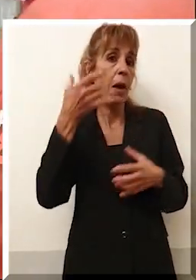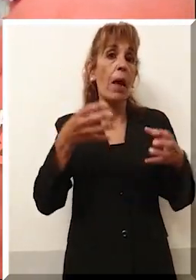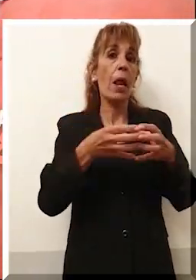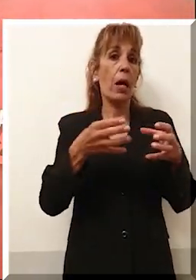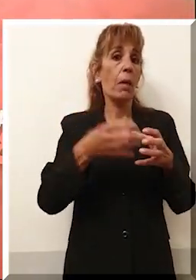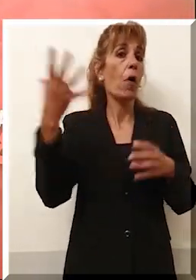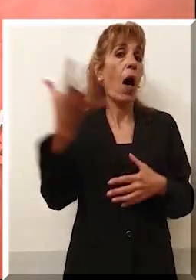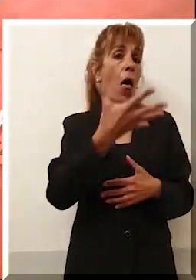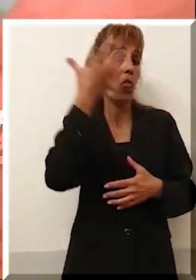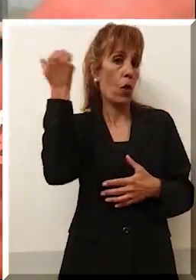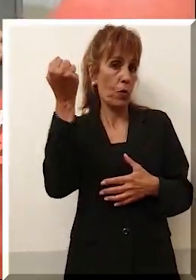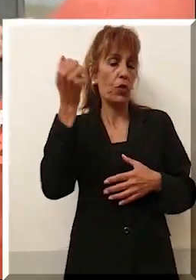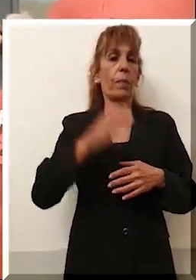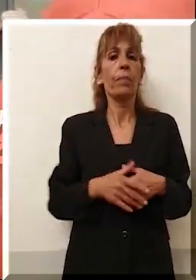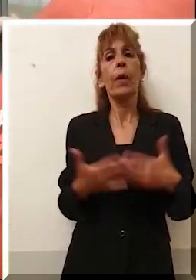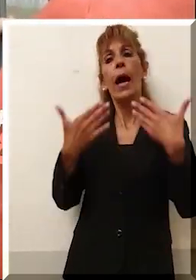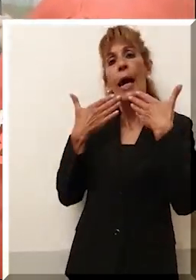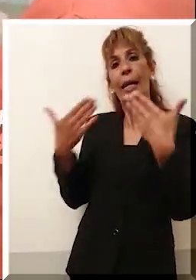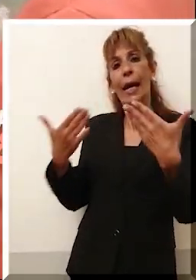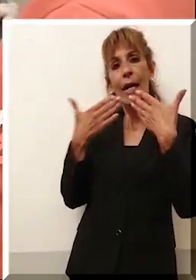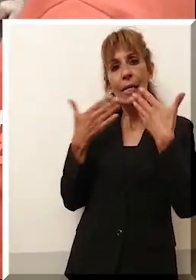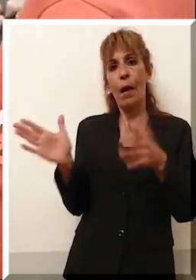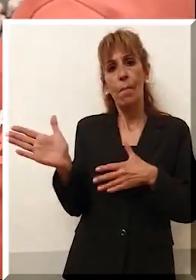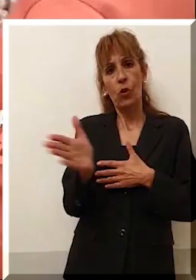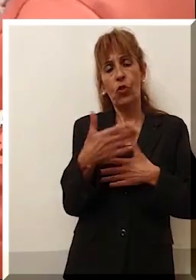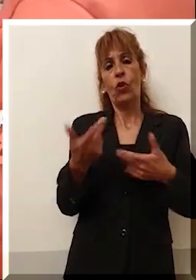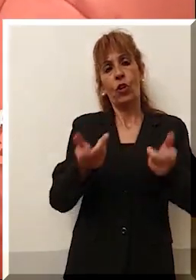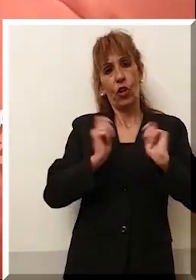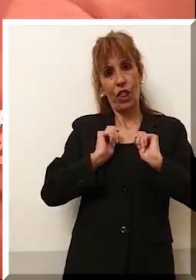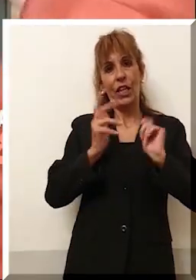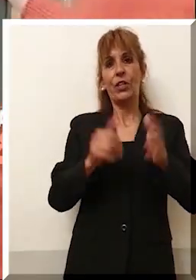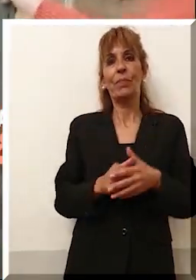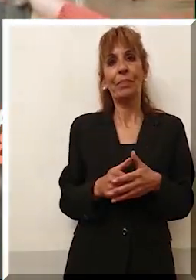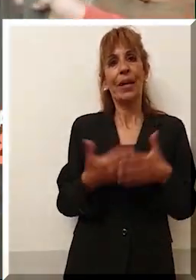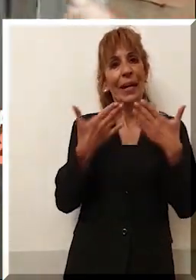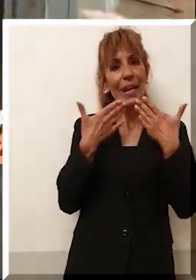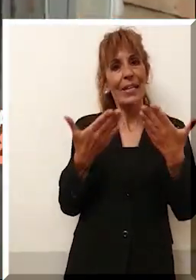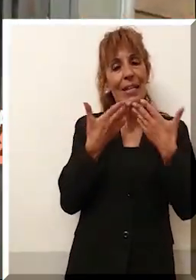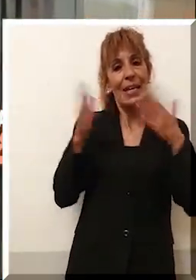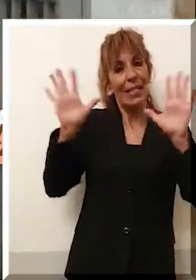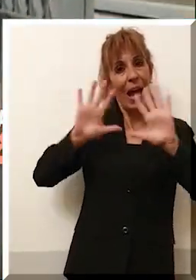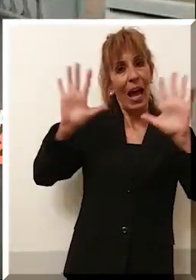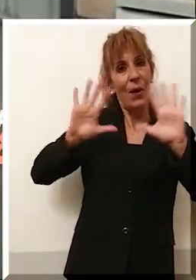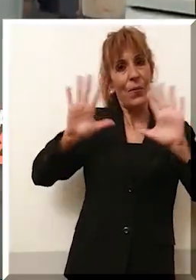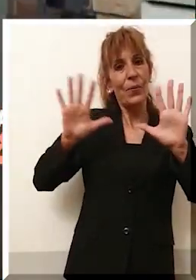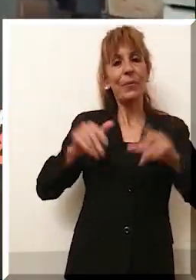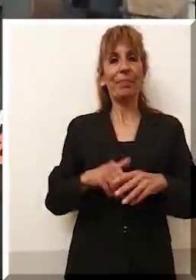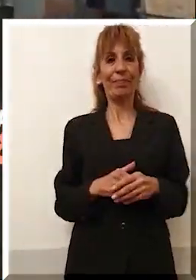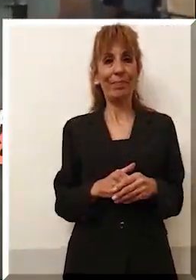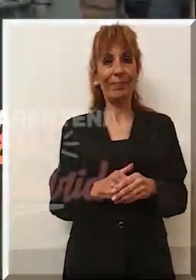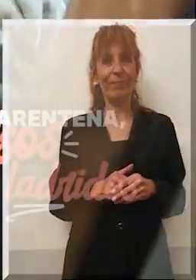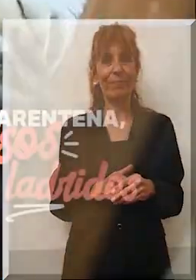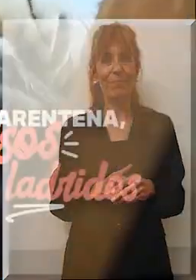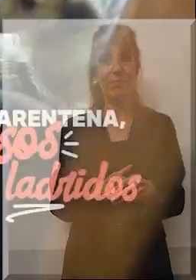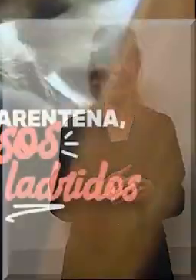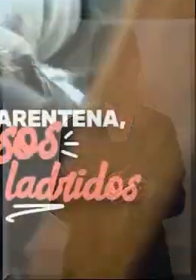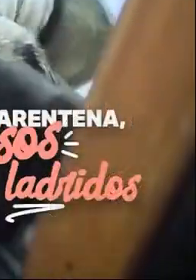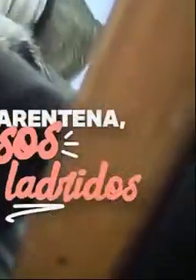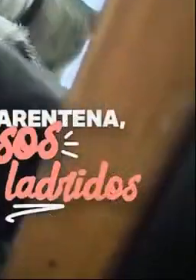adopciones, siempre estamos a disposición. Bueno, muchísimas gracias por todo el trato, ¿eh? Gracias, chicos. Hasta luego. Chao. Chao.